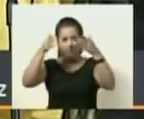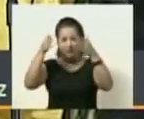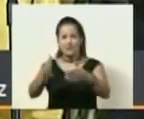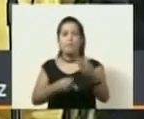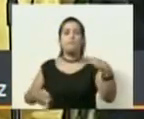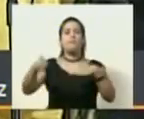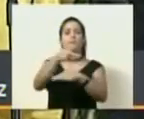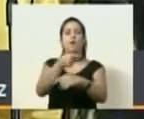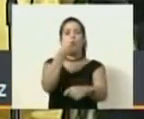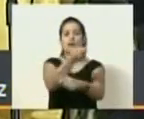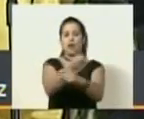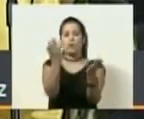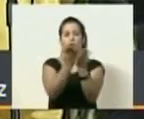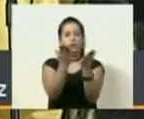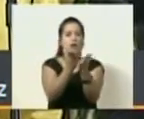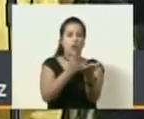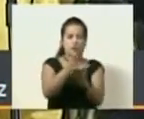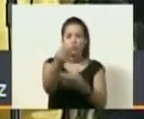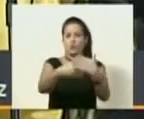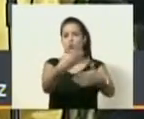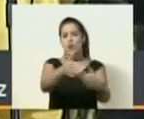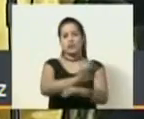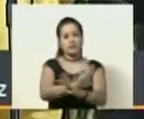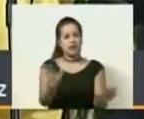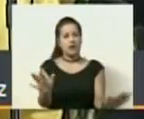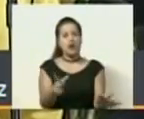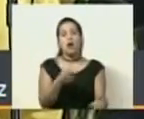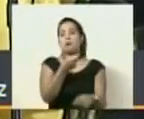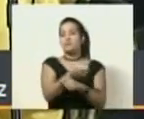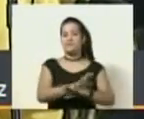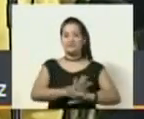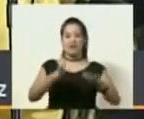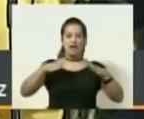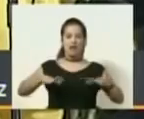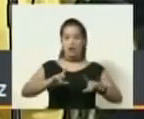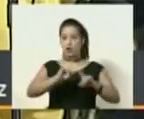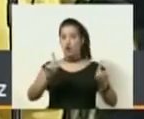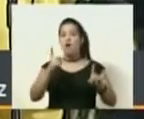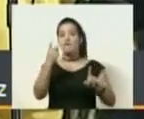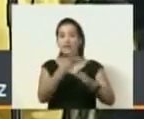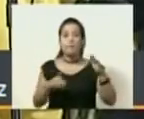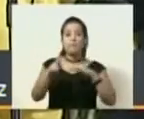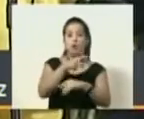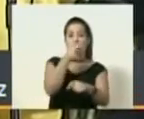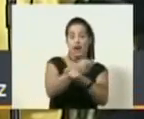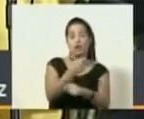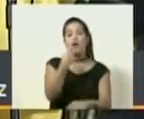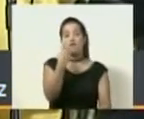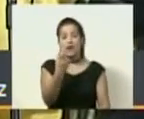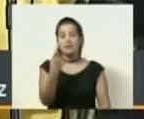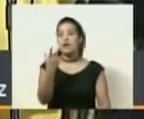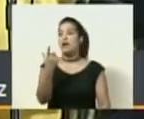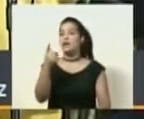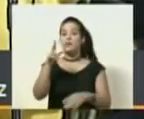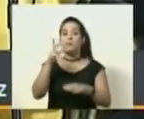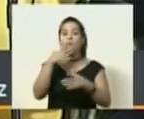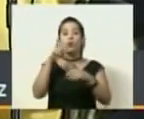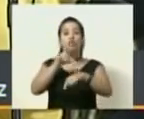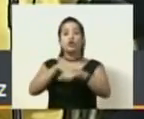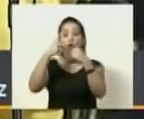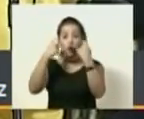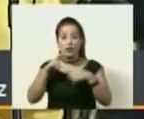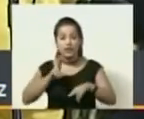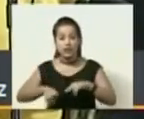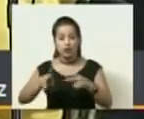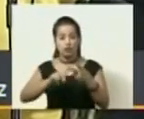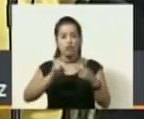posgrado correspondiente. Necesitamos especialistas, necesitamos pediatras,